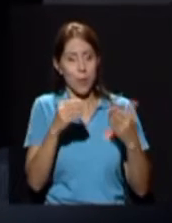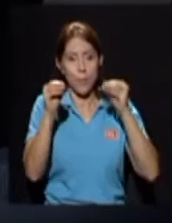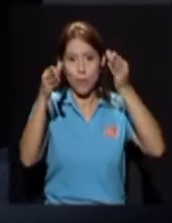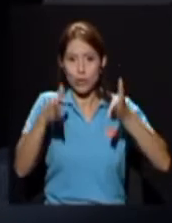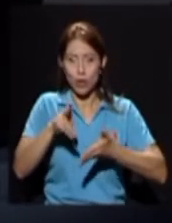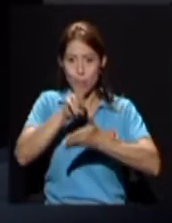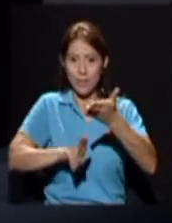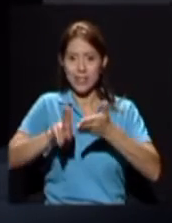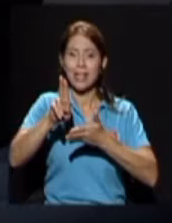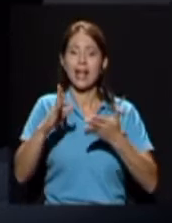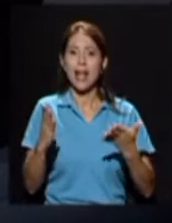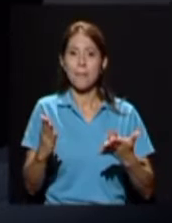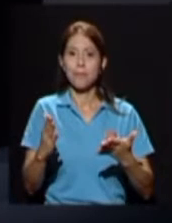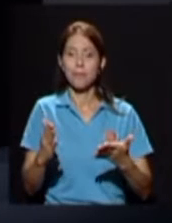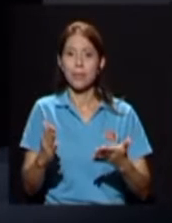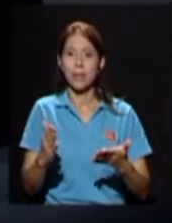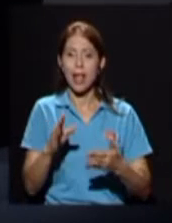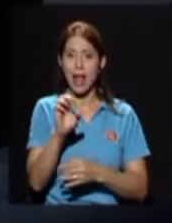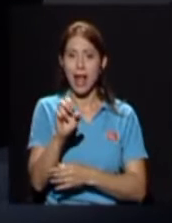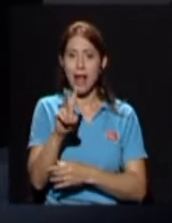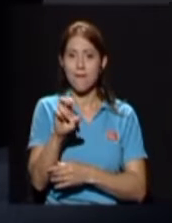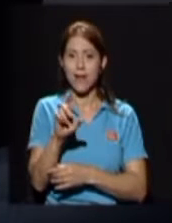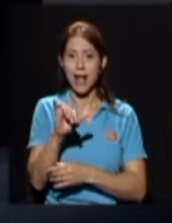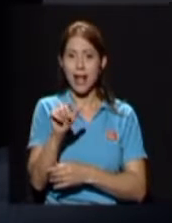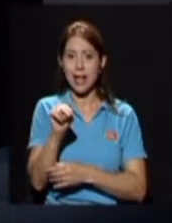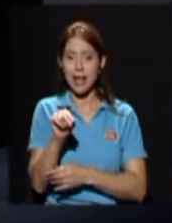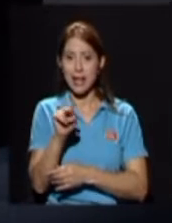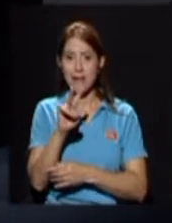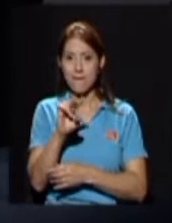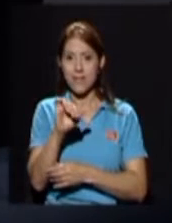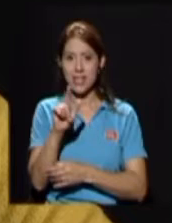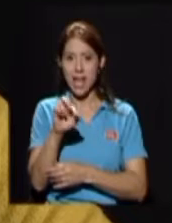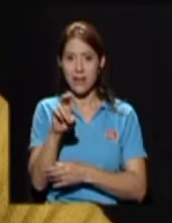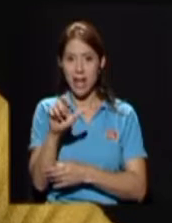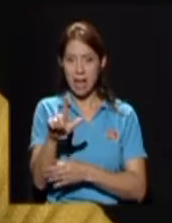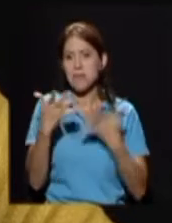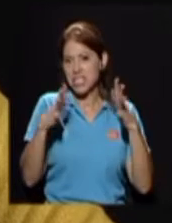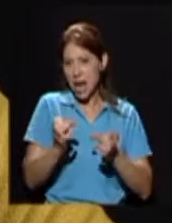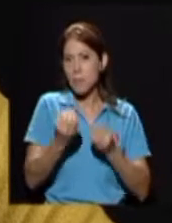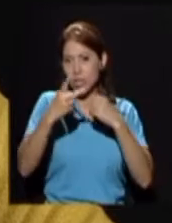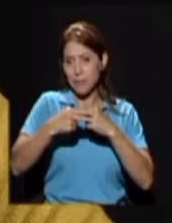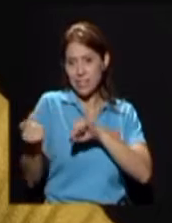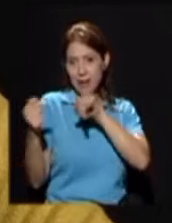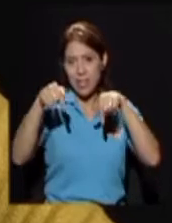profesora universitaria Evelyn Villarreal, quien ha estado muchas veces aquí, y